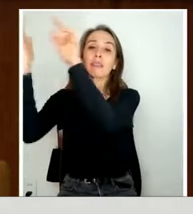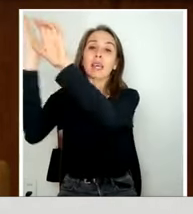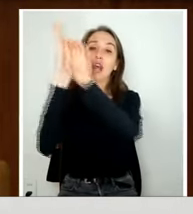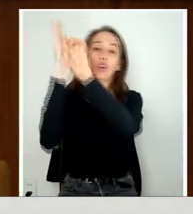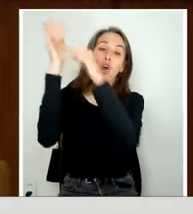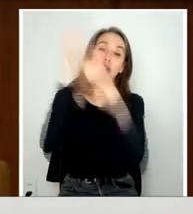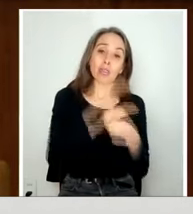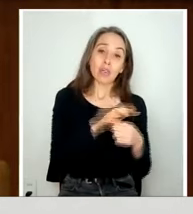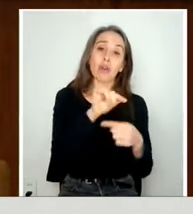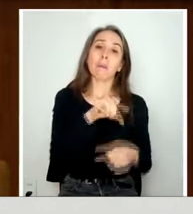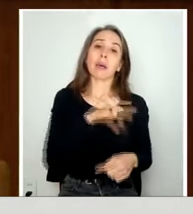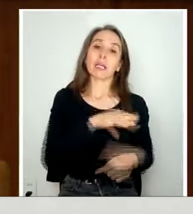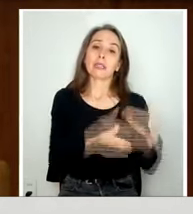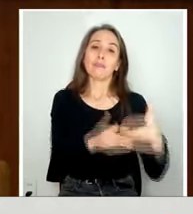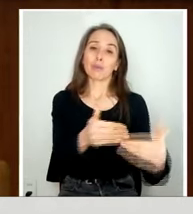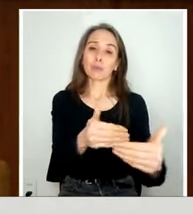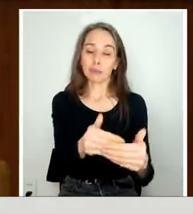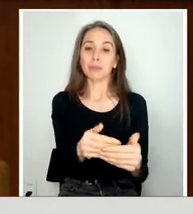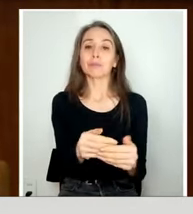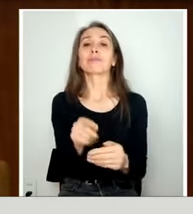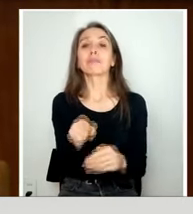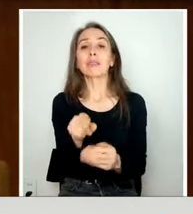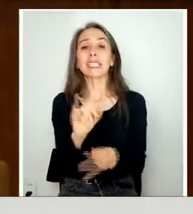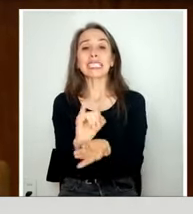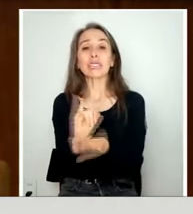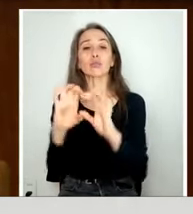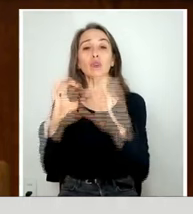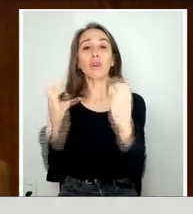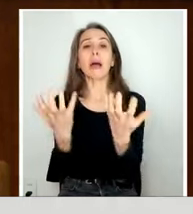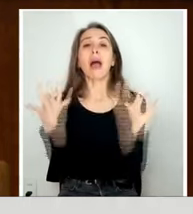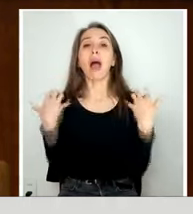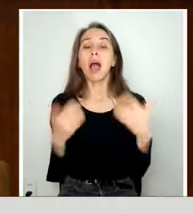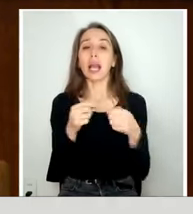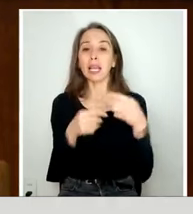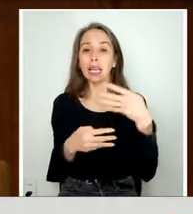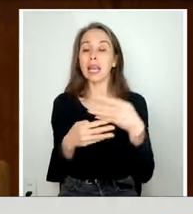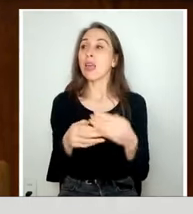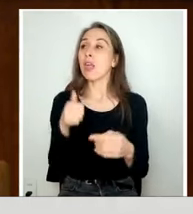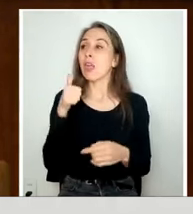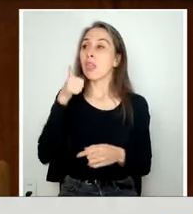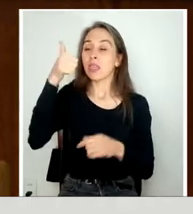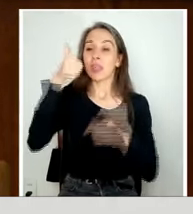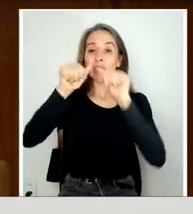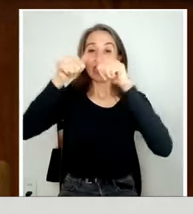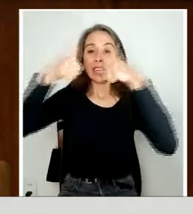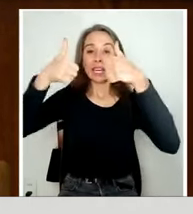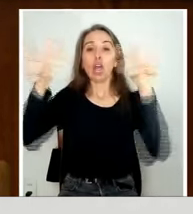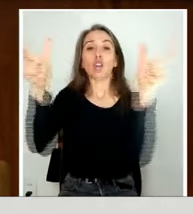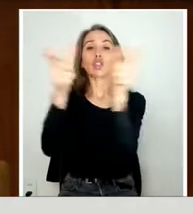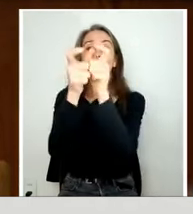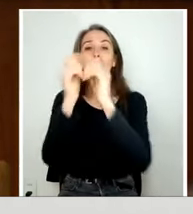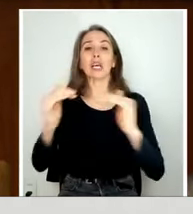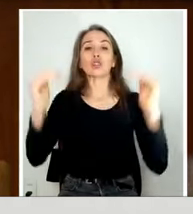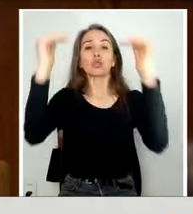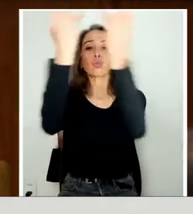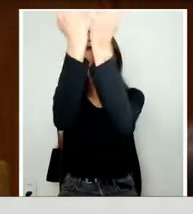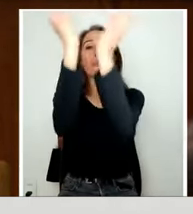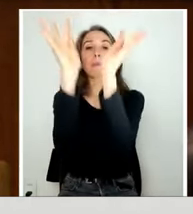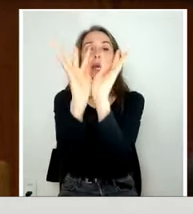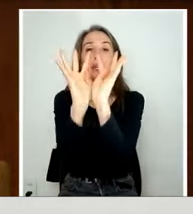se establece las funciones de dicha entidad y se dispone que la dirección superior de la misma corresponderá un consejo superior integrado por cinco